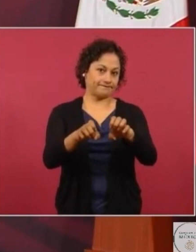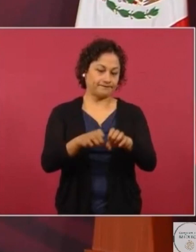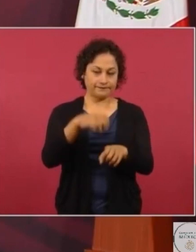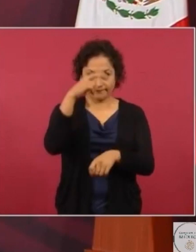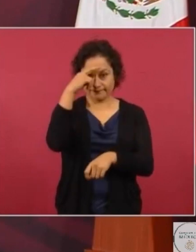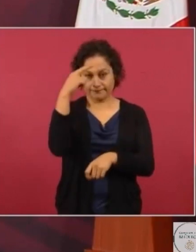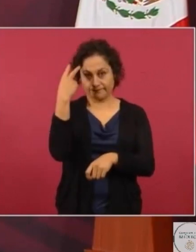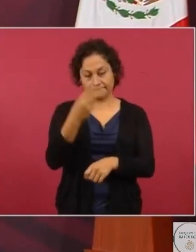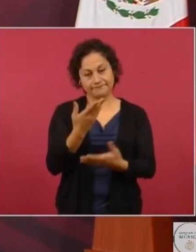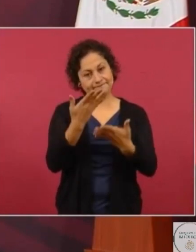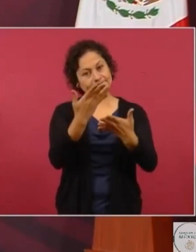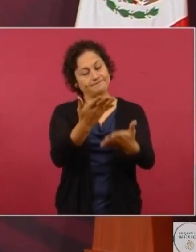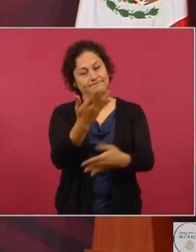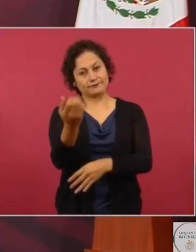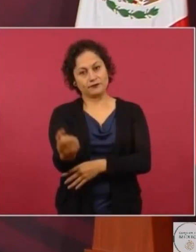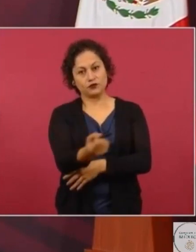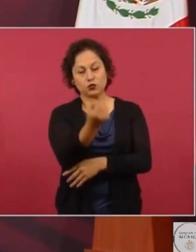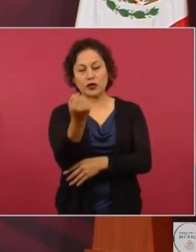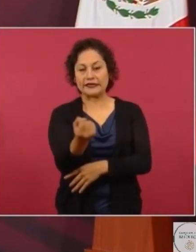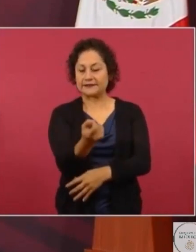que vean